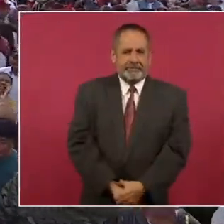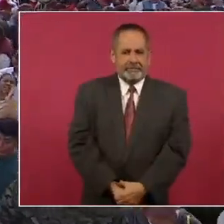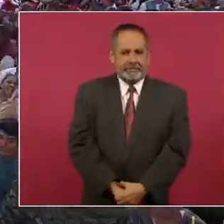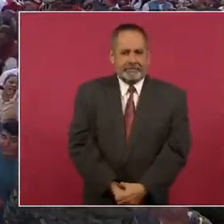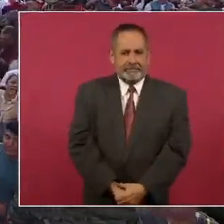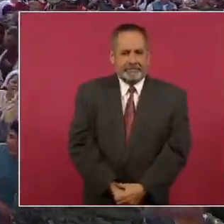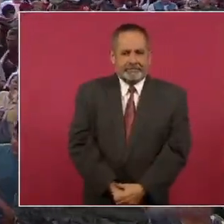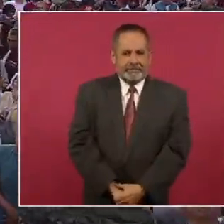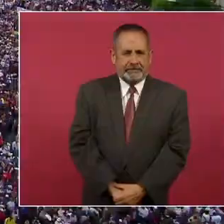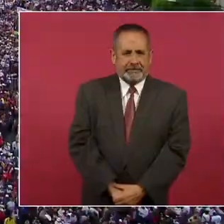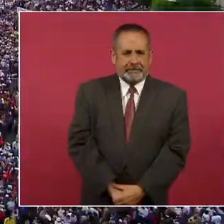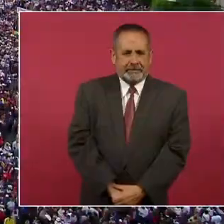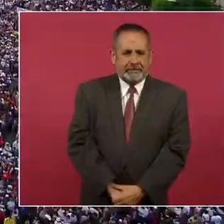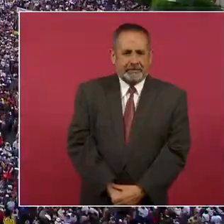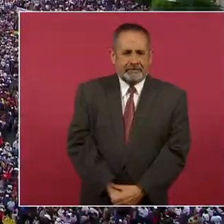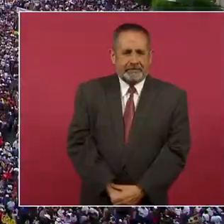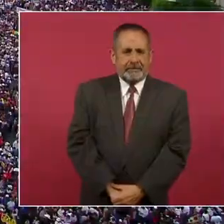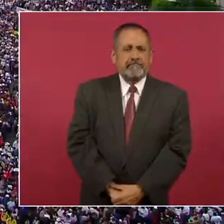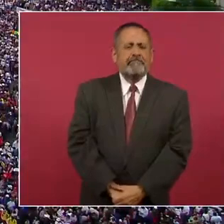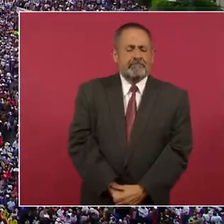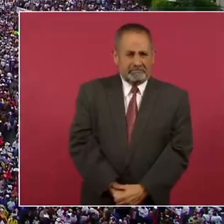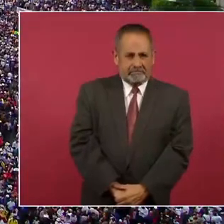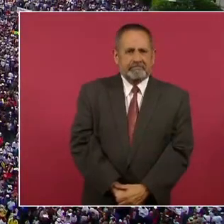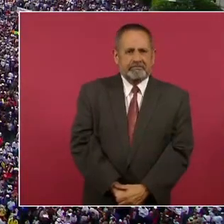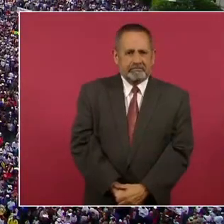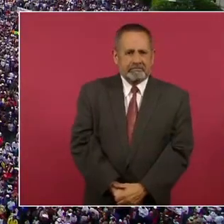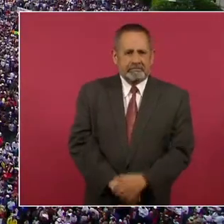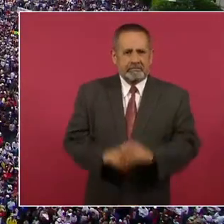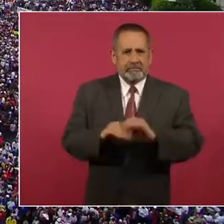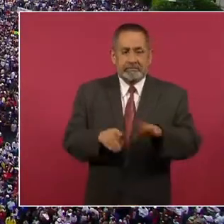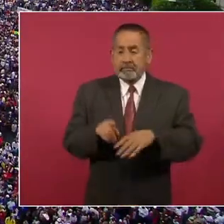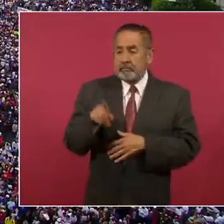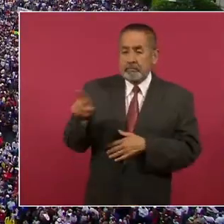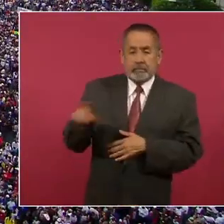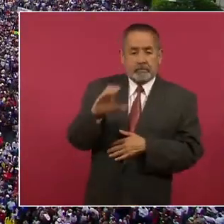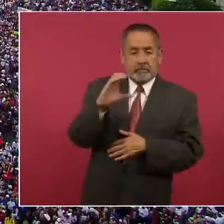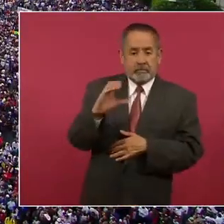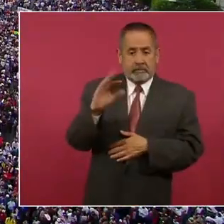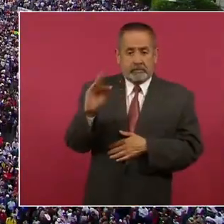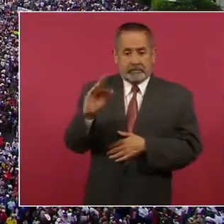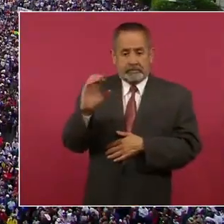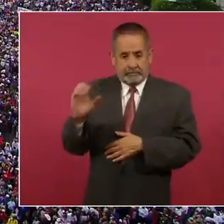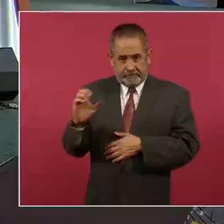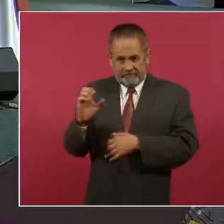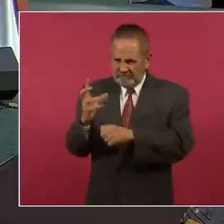Se fortaleció la Comisión Federal de Electricidad,